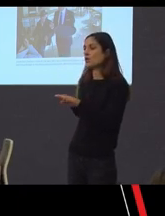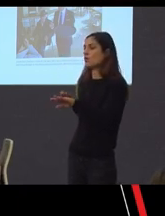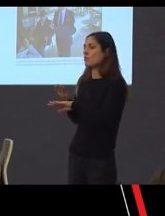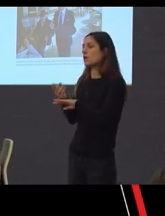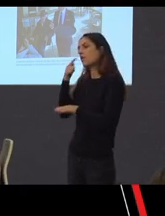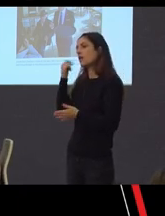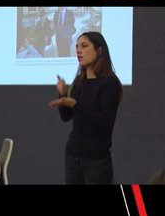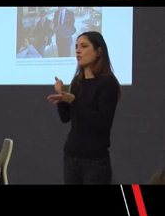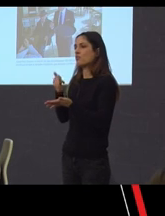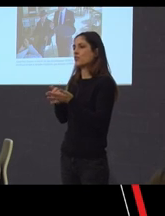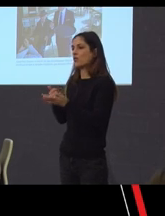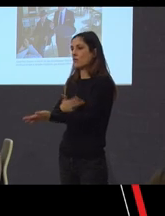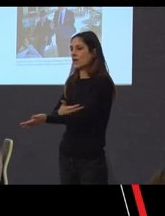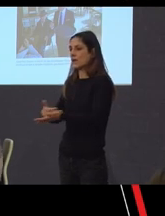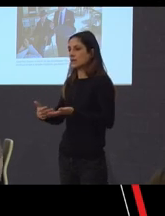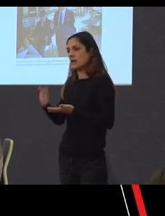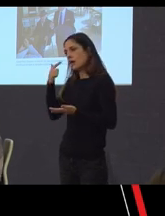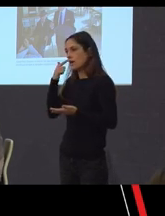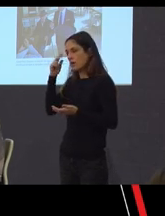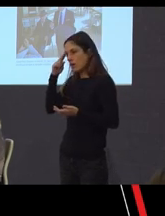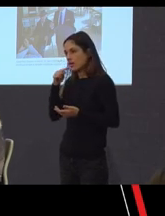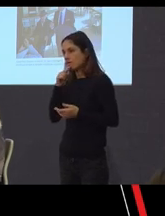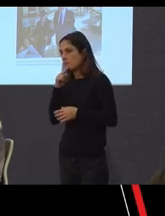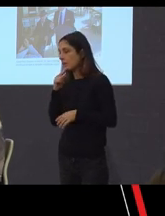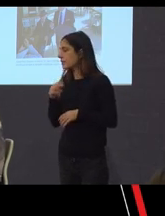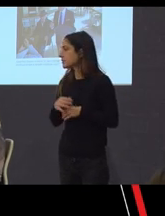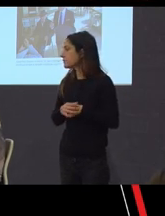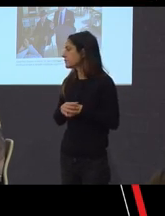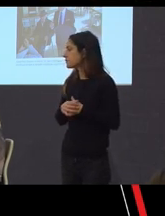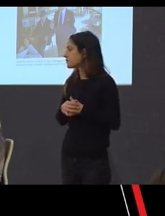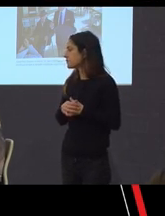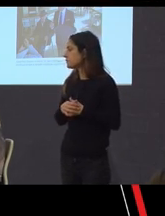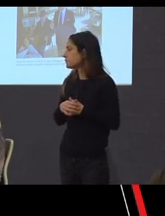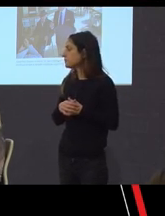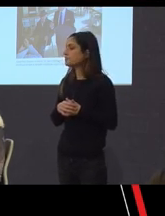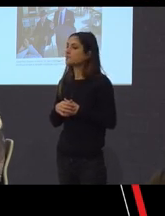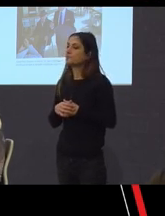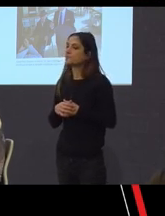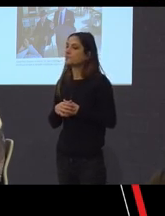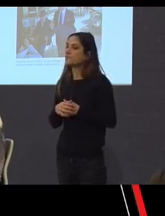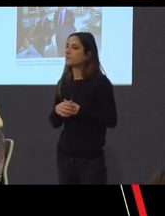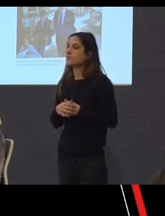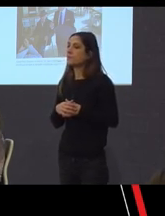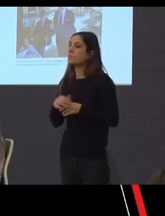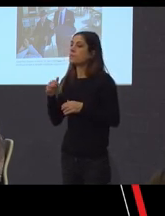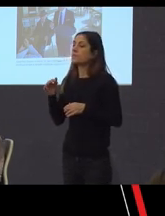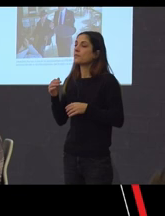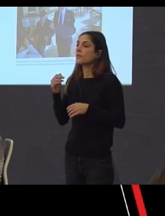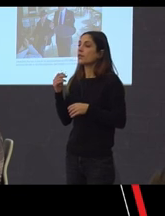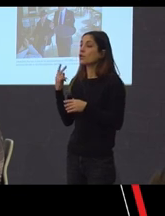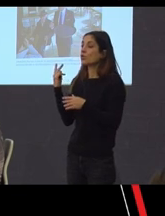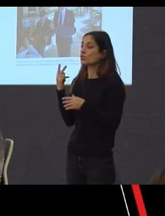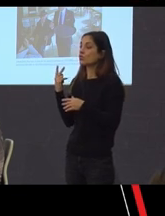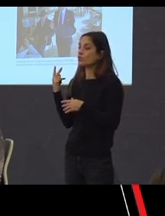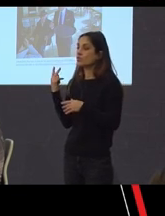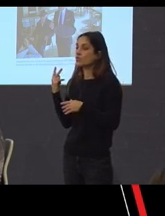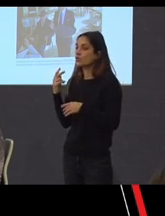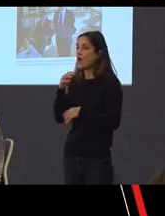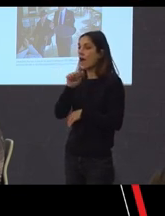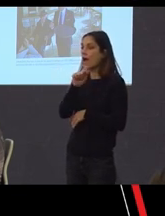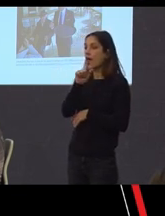e outro Ingrid Sartiao, unha ciudadana francesa, que curiosamente estos dos, Albert e